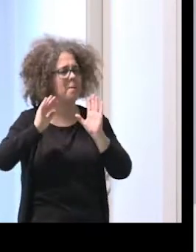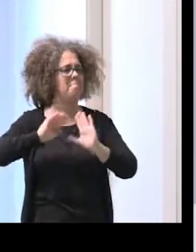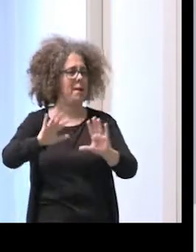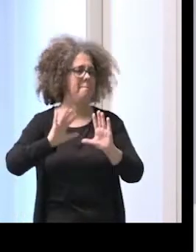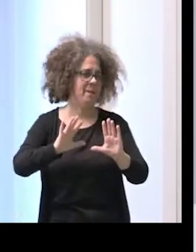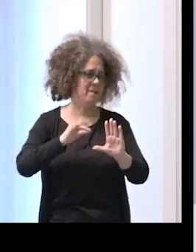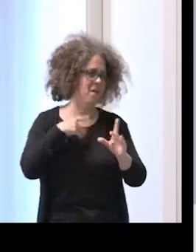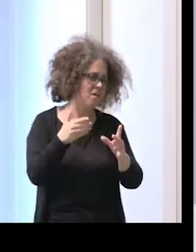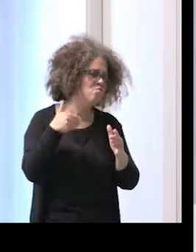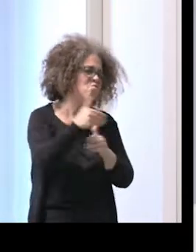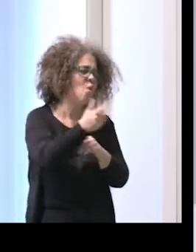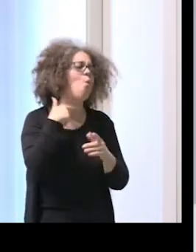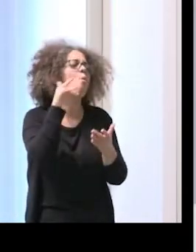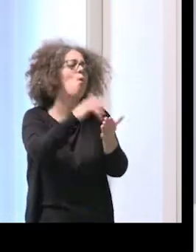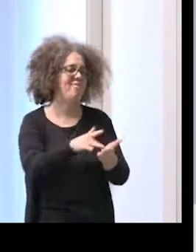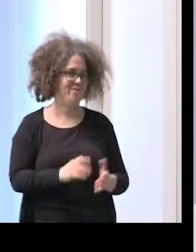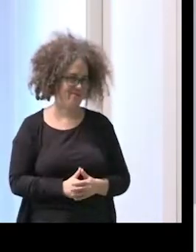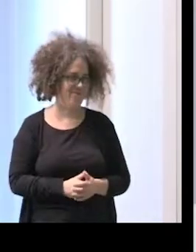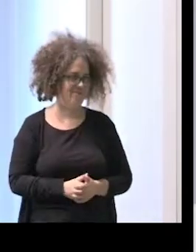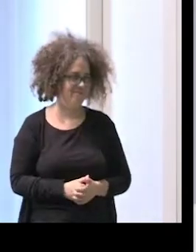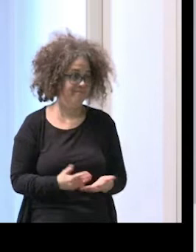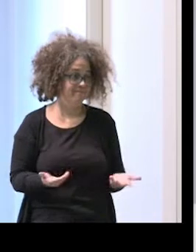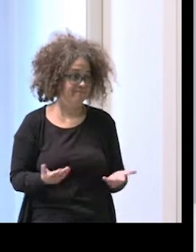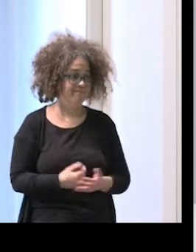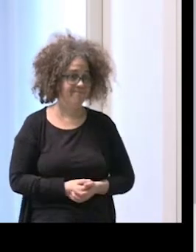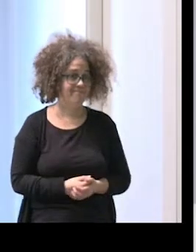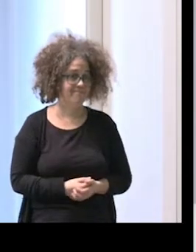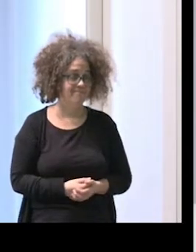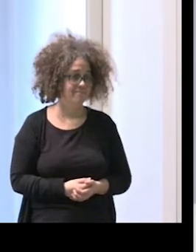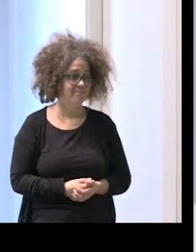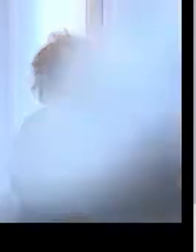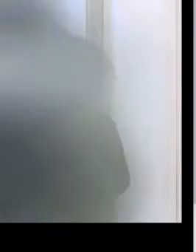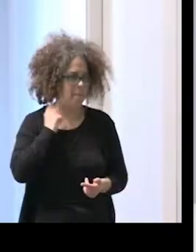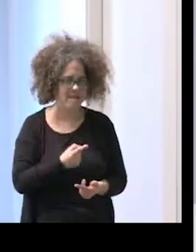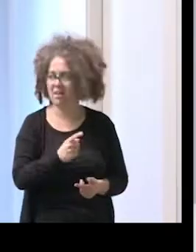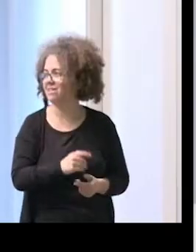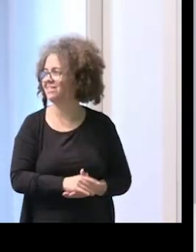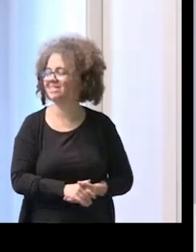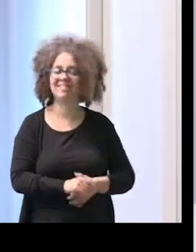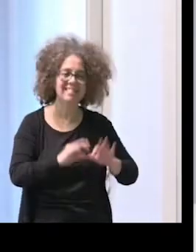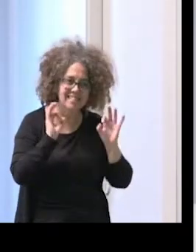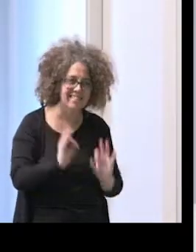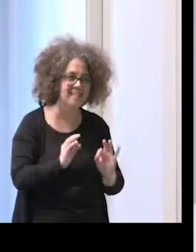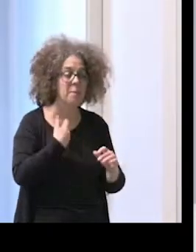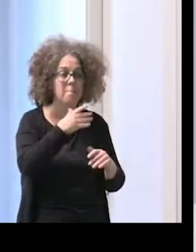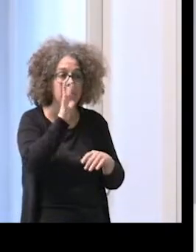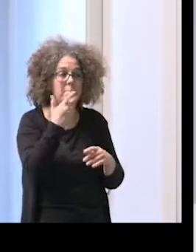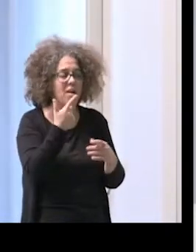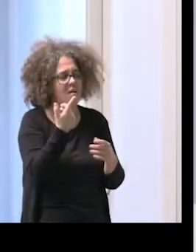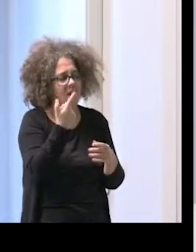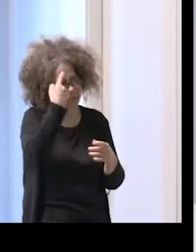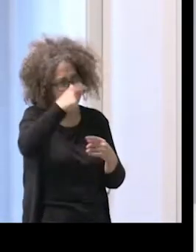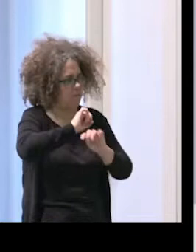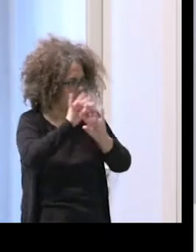estar esto disponible clínicamente? Como les dije, esto no va a pasar mañana, pero tenemos una hoja de ruta